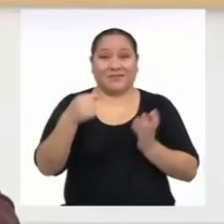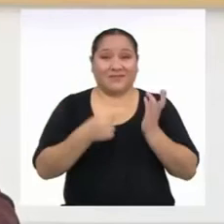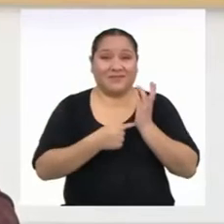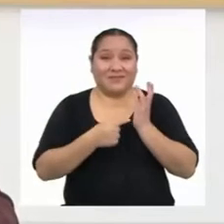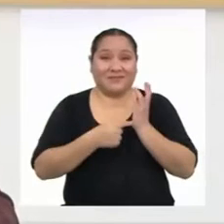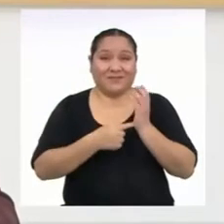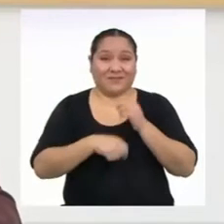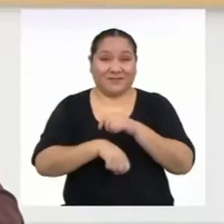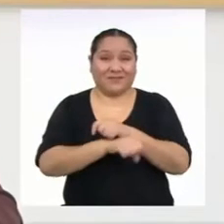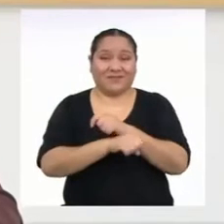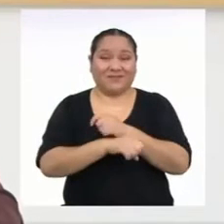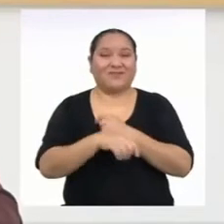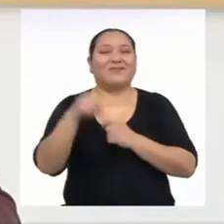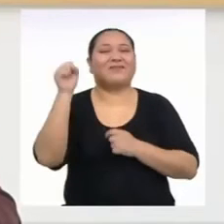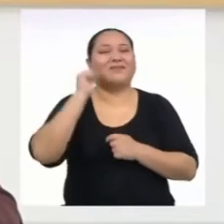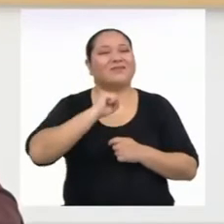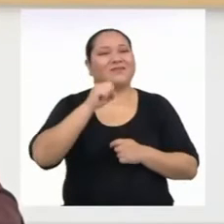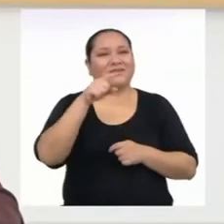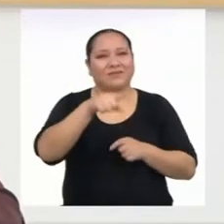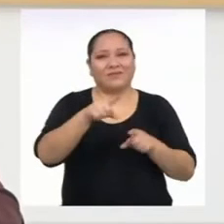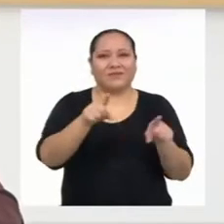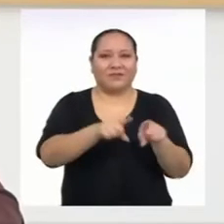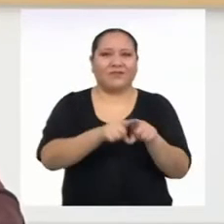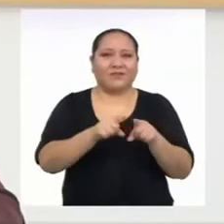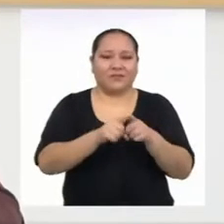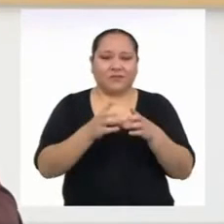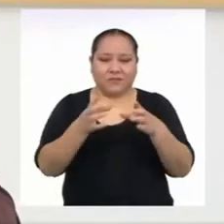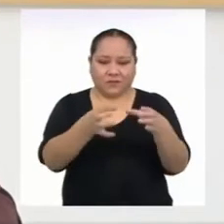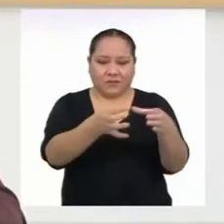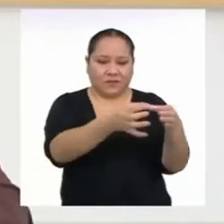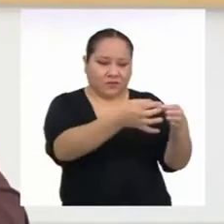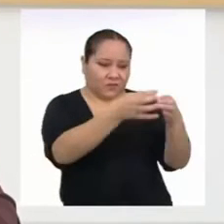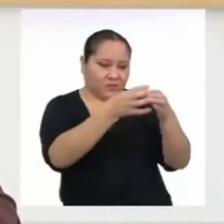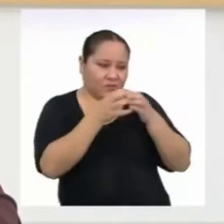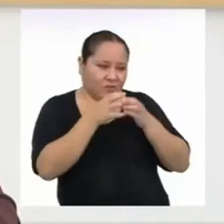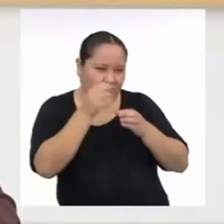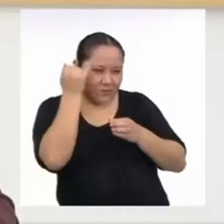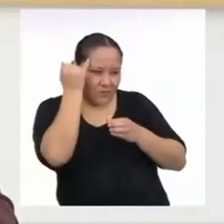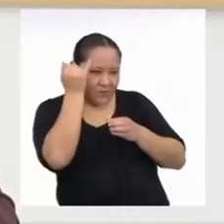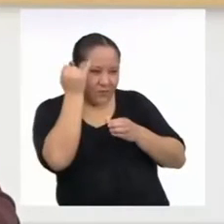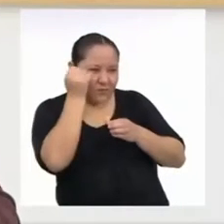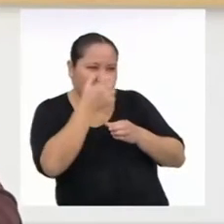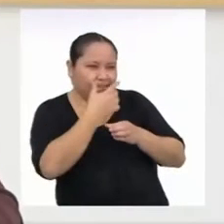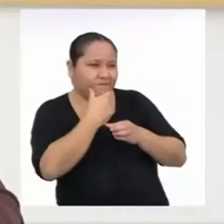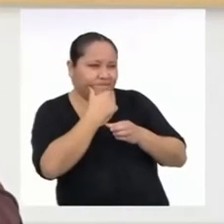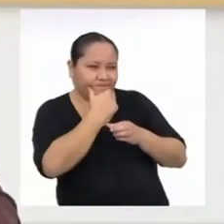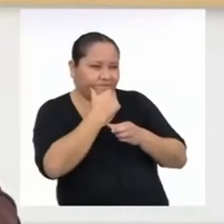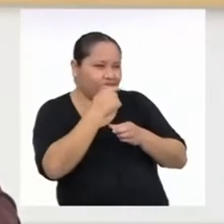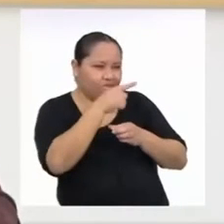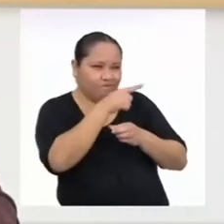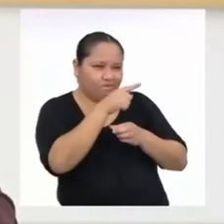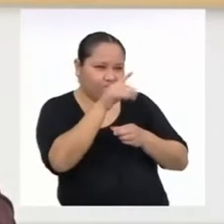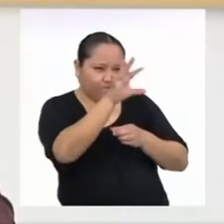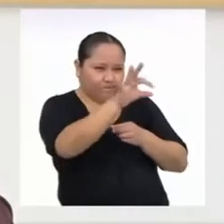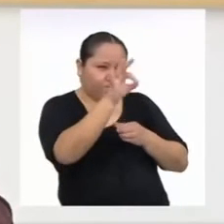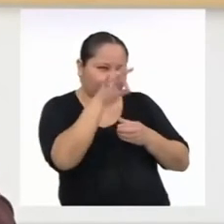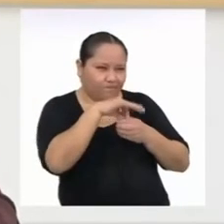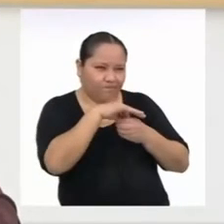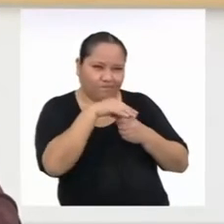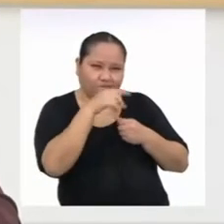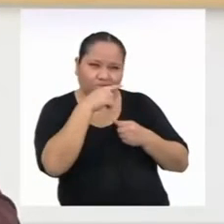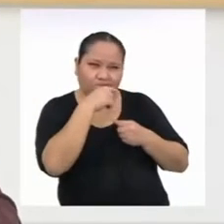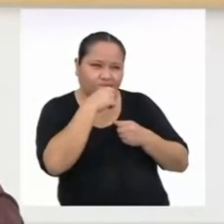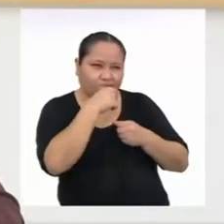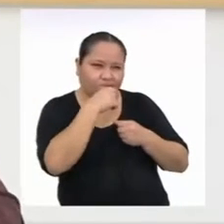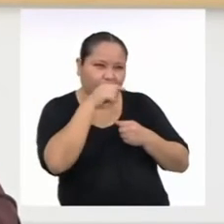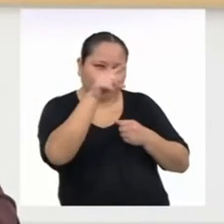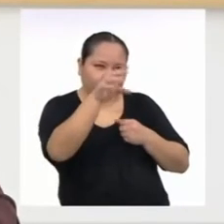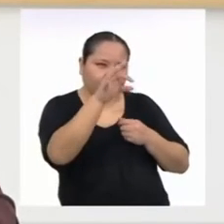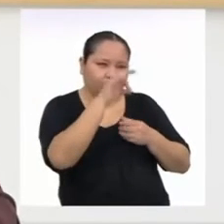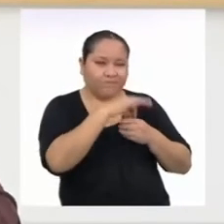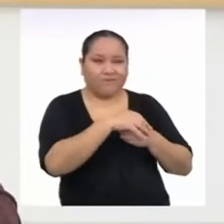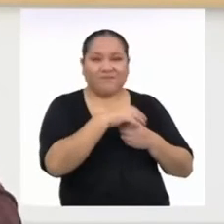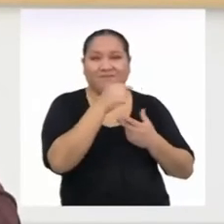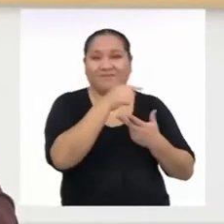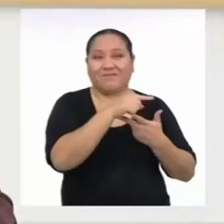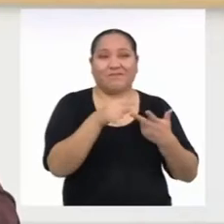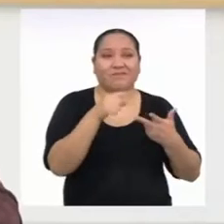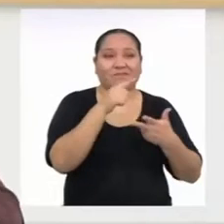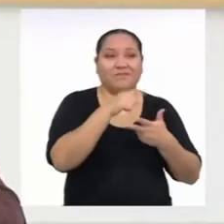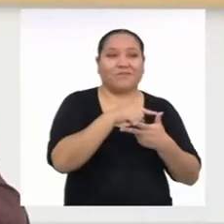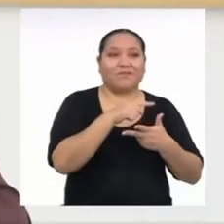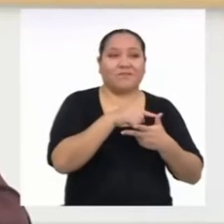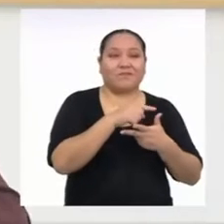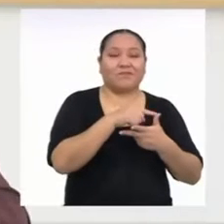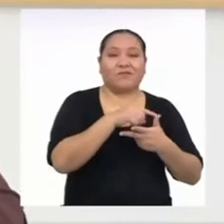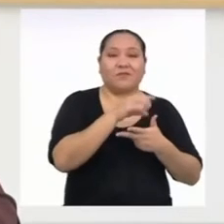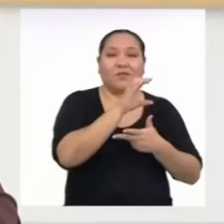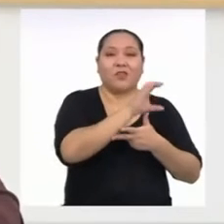la idea también es formar la selección más apropiada para tus fines. Dentro de los muestreos no probabilísticos tenemos